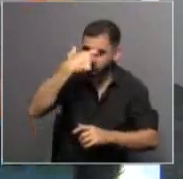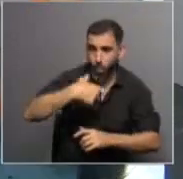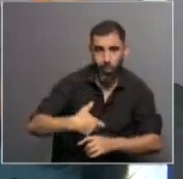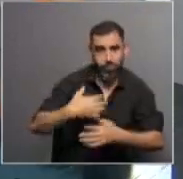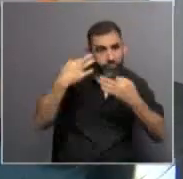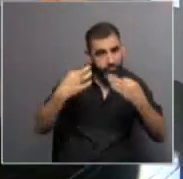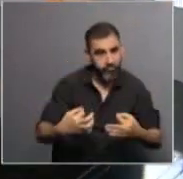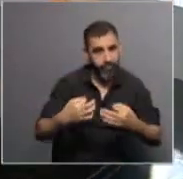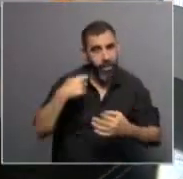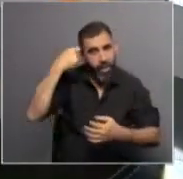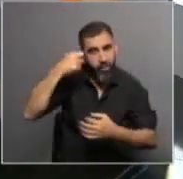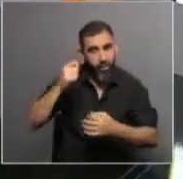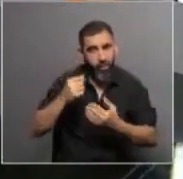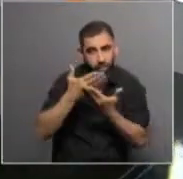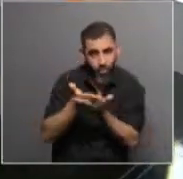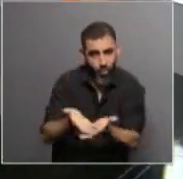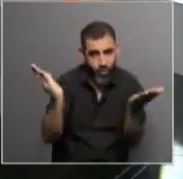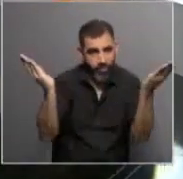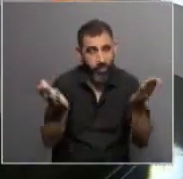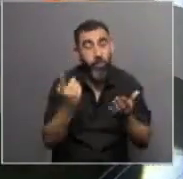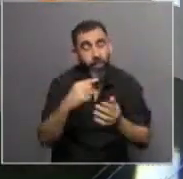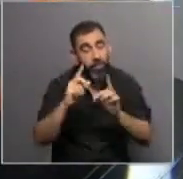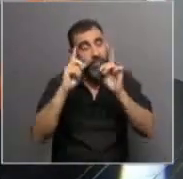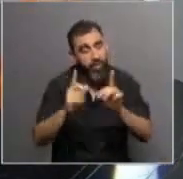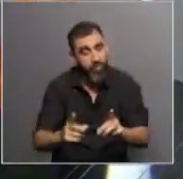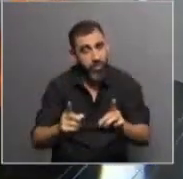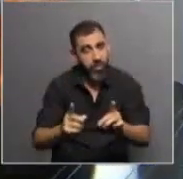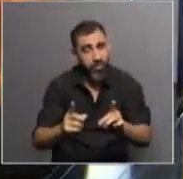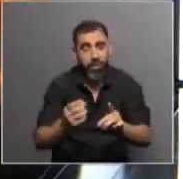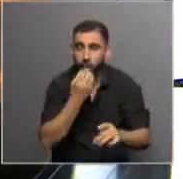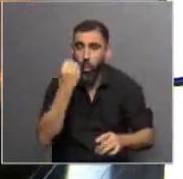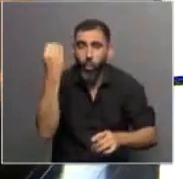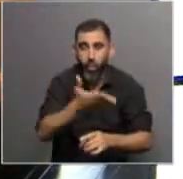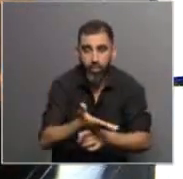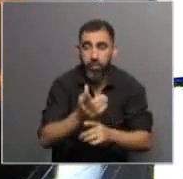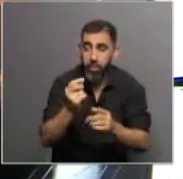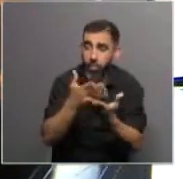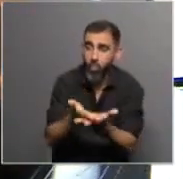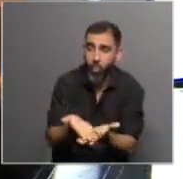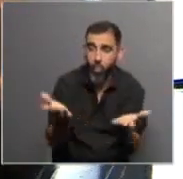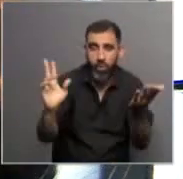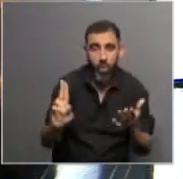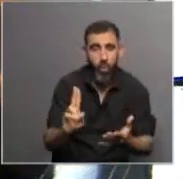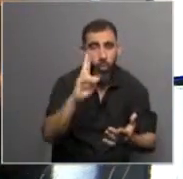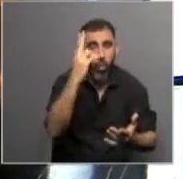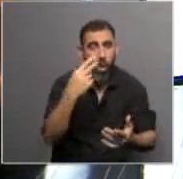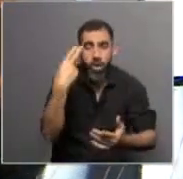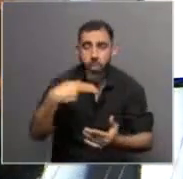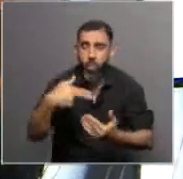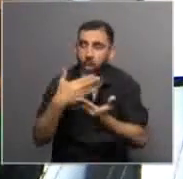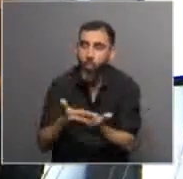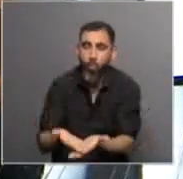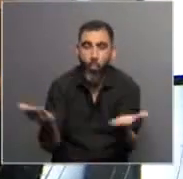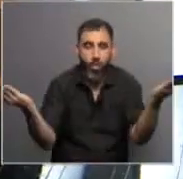muchísimo en lo que la película dice, pero al mismo tiempo encuentra muy bienvenido el hecho de que le muestran a Uruguay que hasta ahora no se ha mostrado en